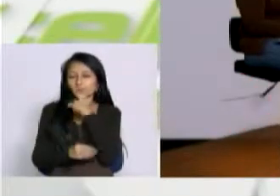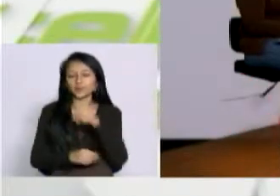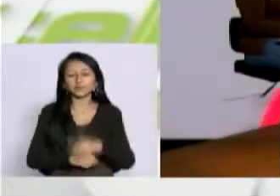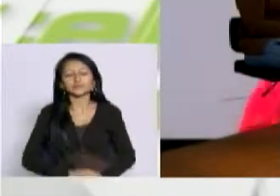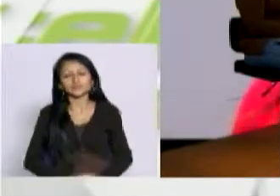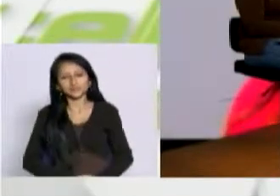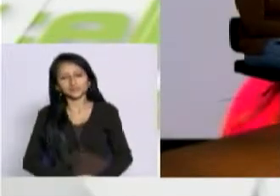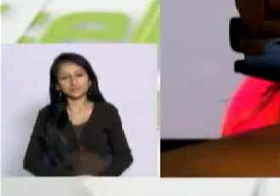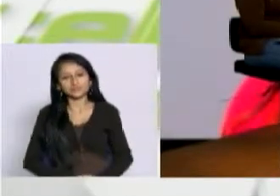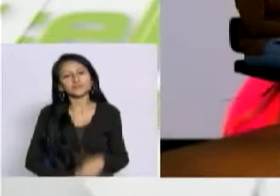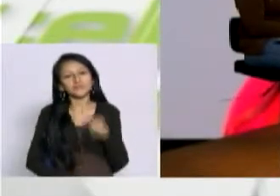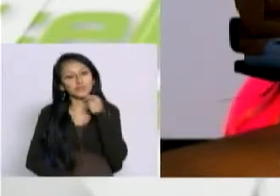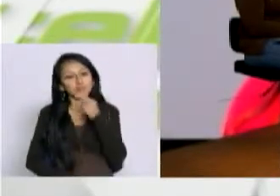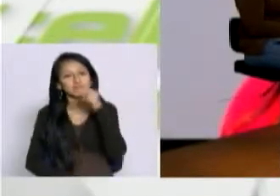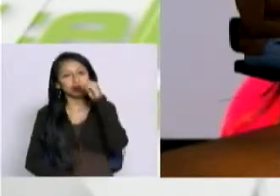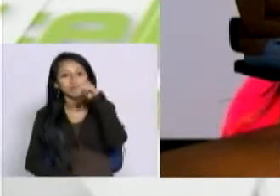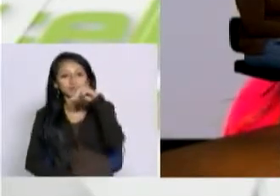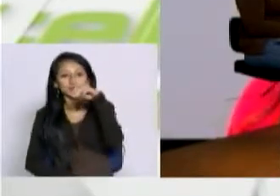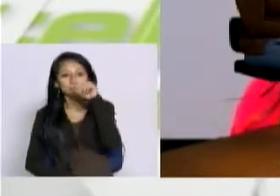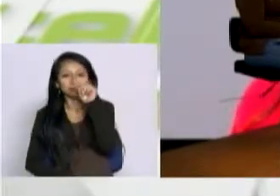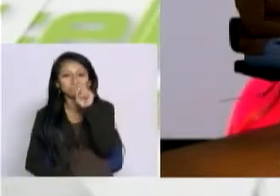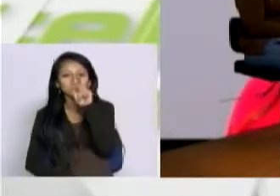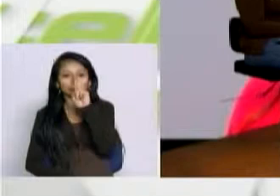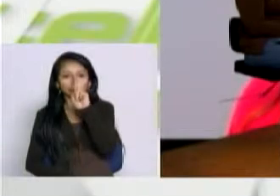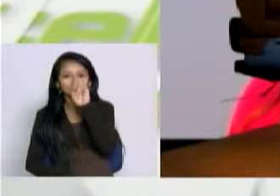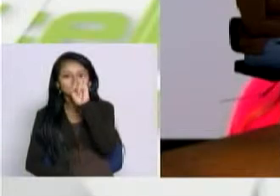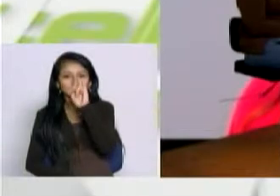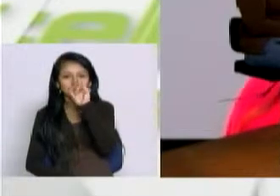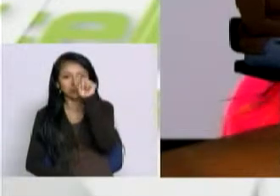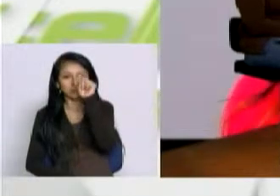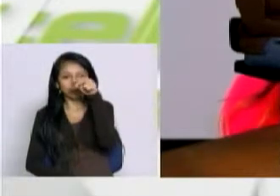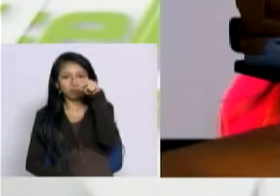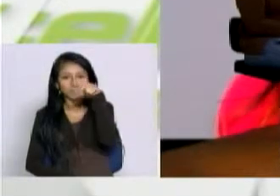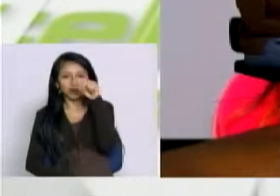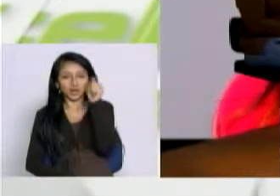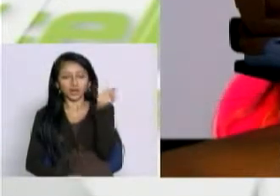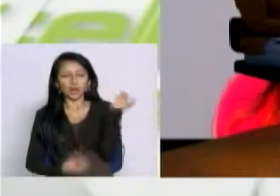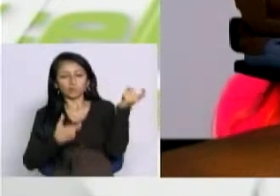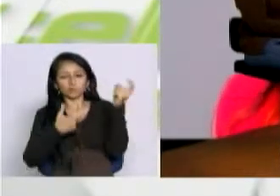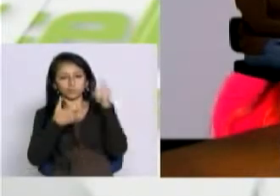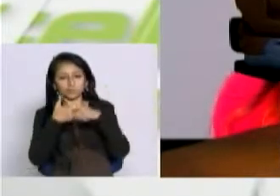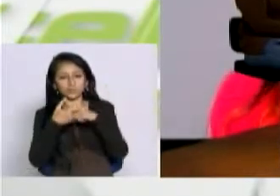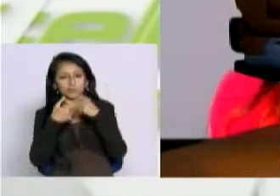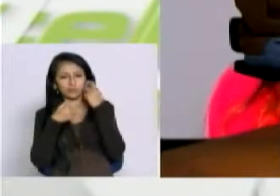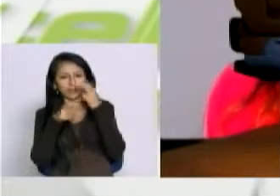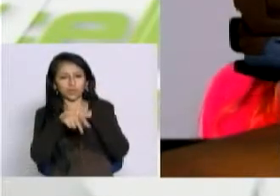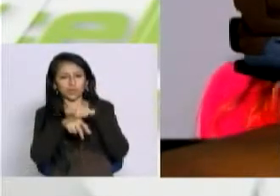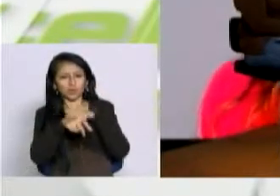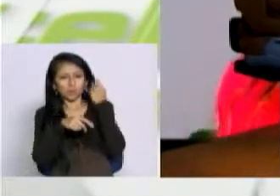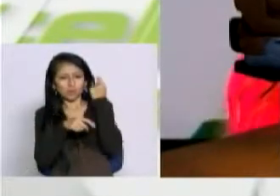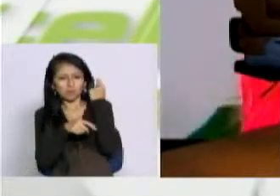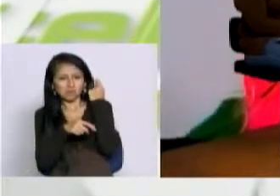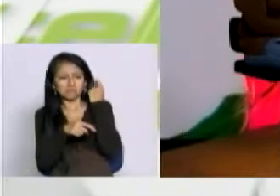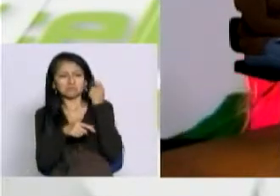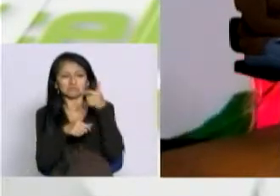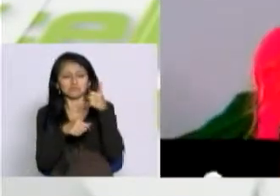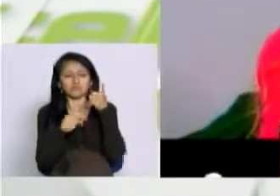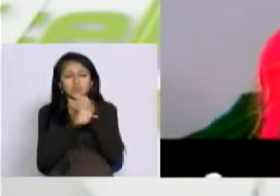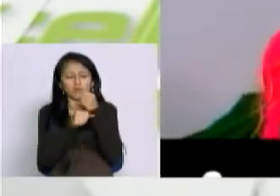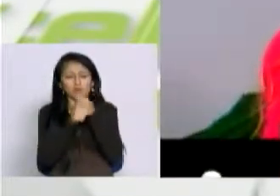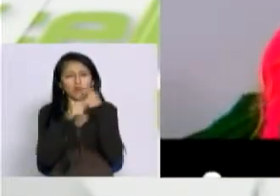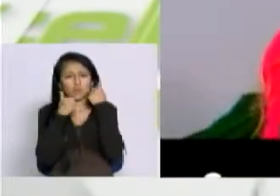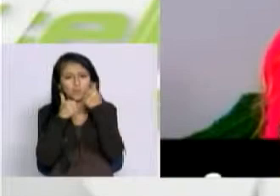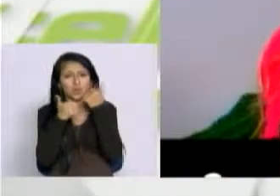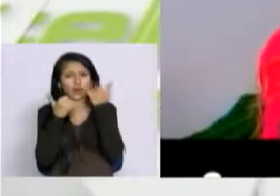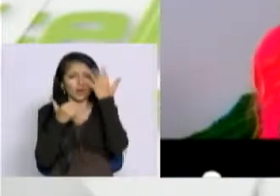Bueno, Mariana fue alguien que se integró hace poco al equipo, le ha ido súper bien. Los mensajes que hemos recibido a través de las